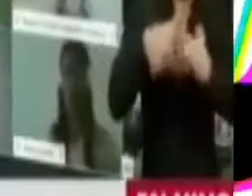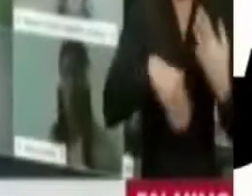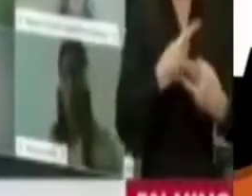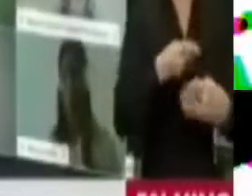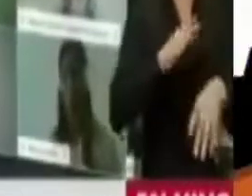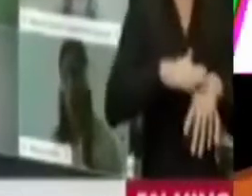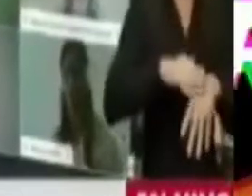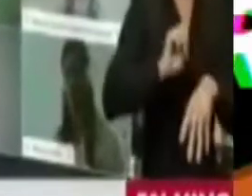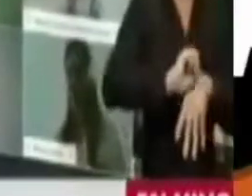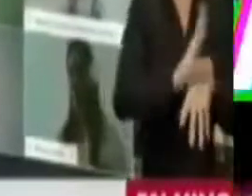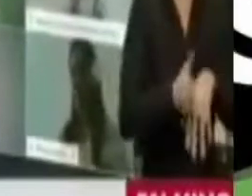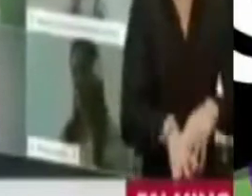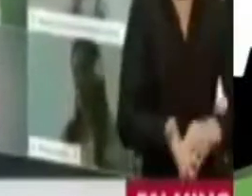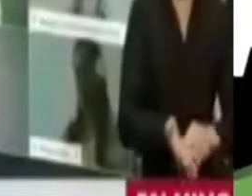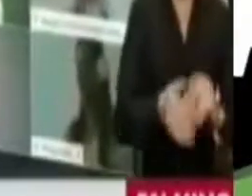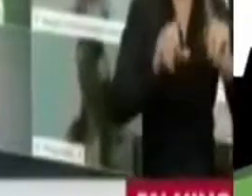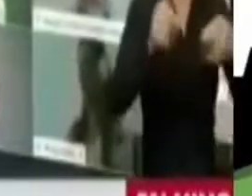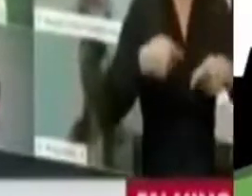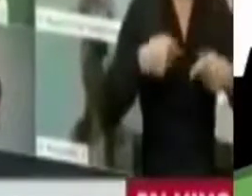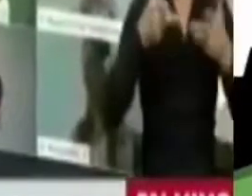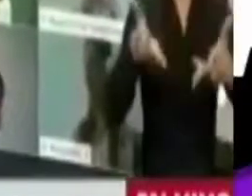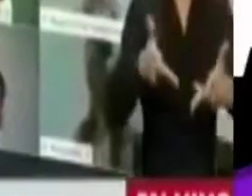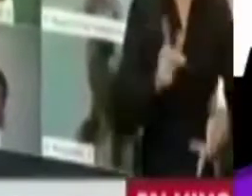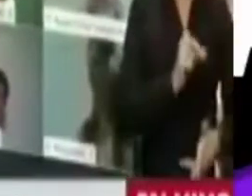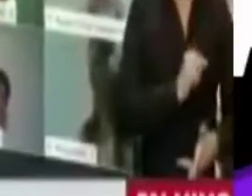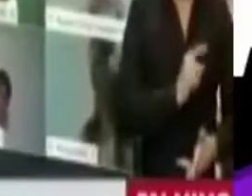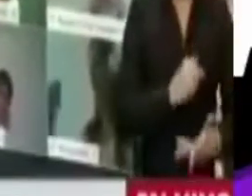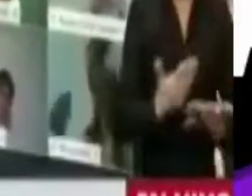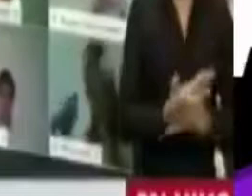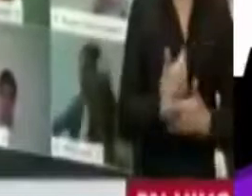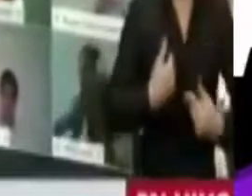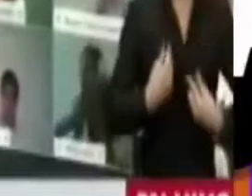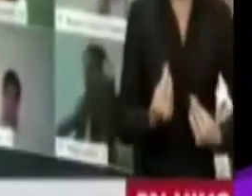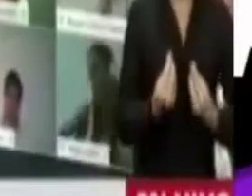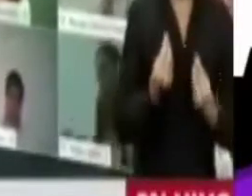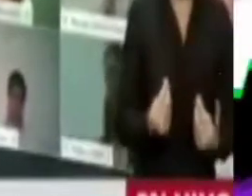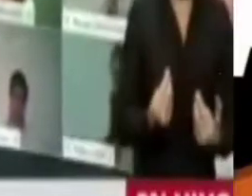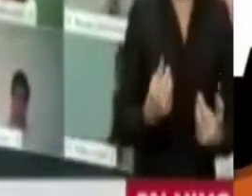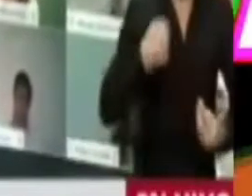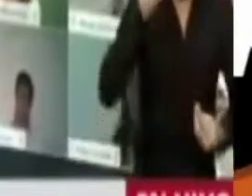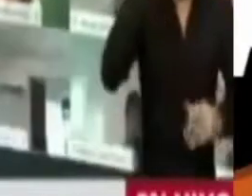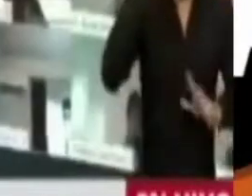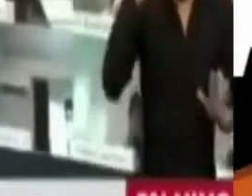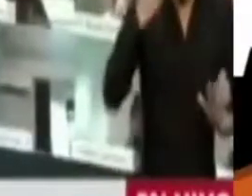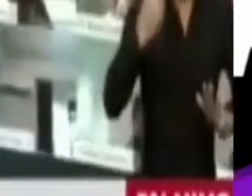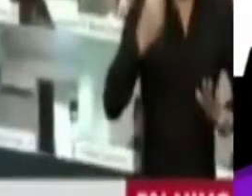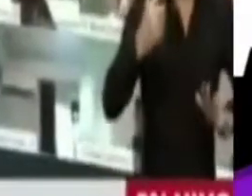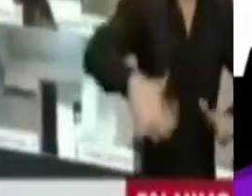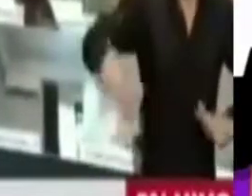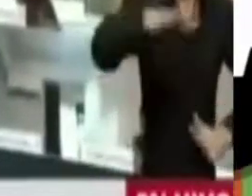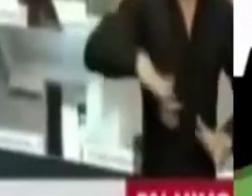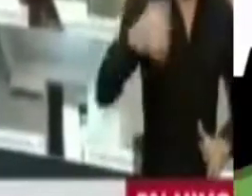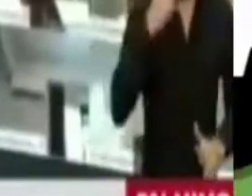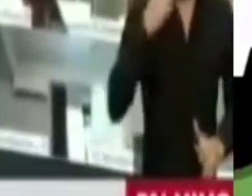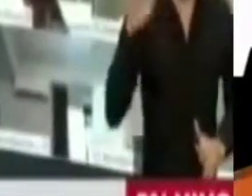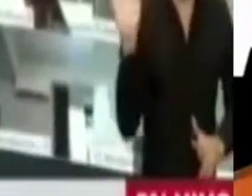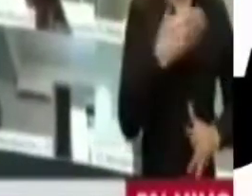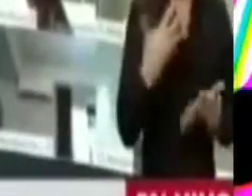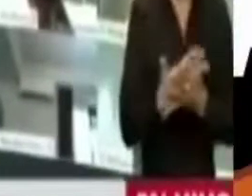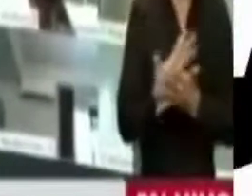muy importante para nosotros poderlo incorporar en el presupuesto o en la ampliación de presupuesto que se